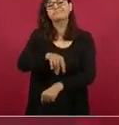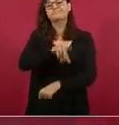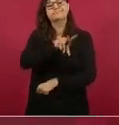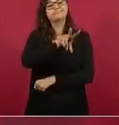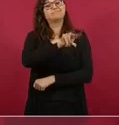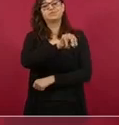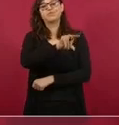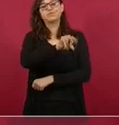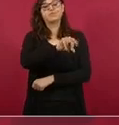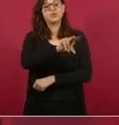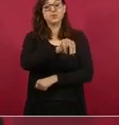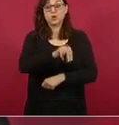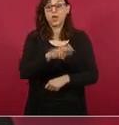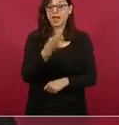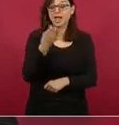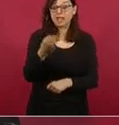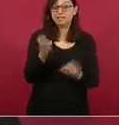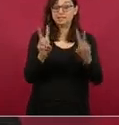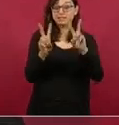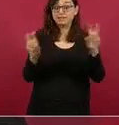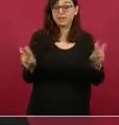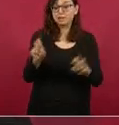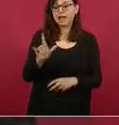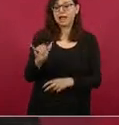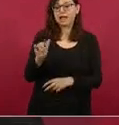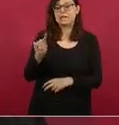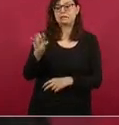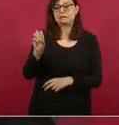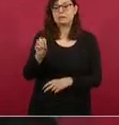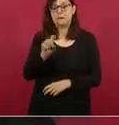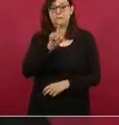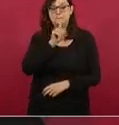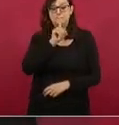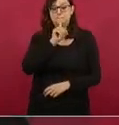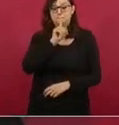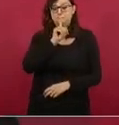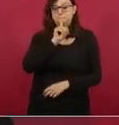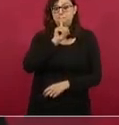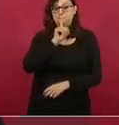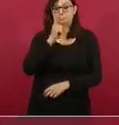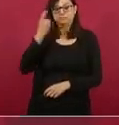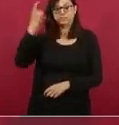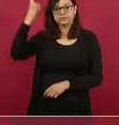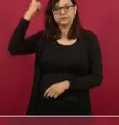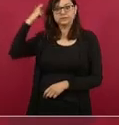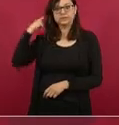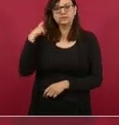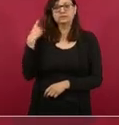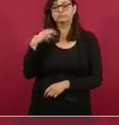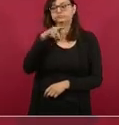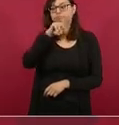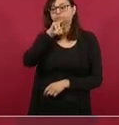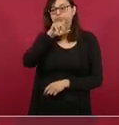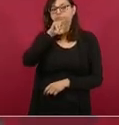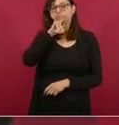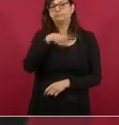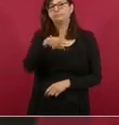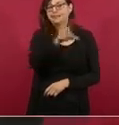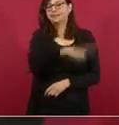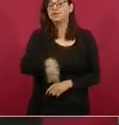porque de eso no se habla, pero eso les importa mucho a los que quieren